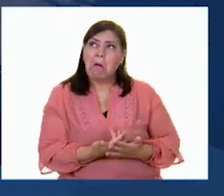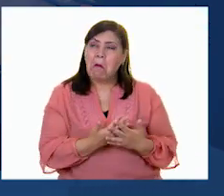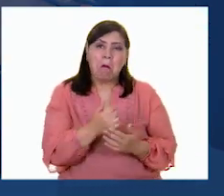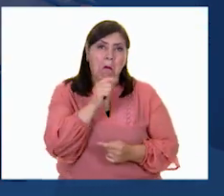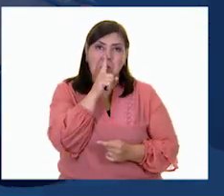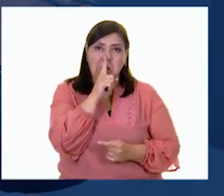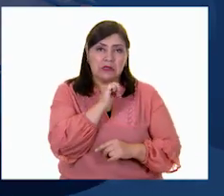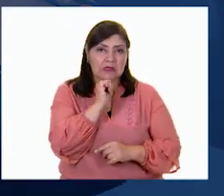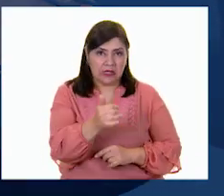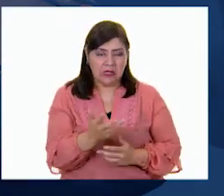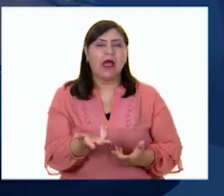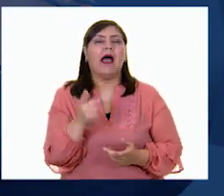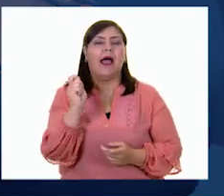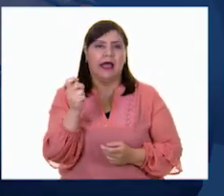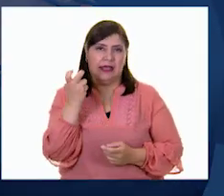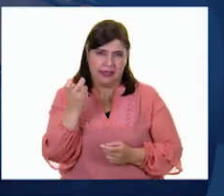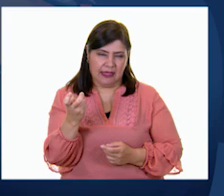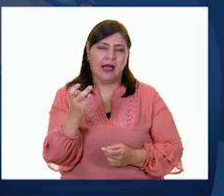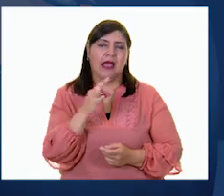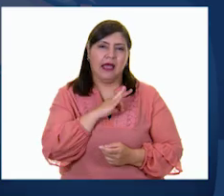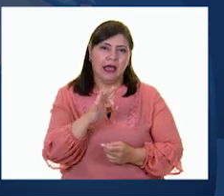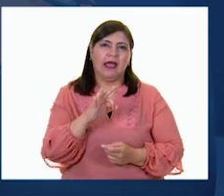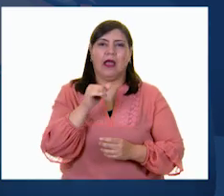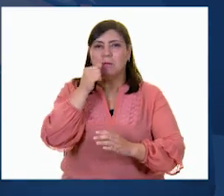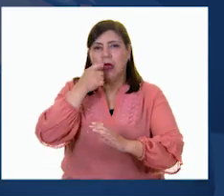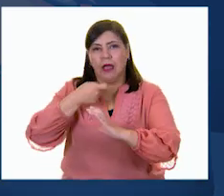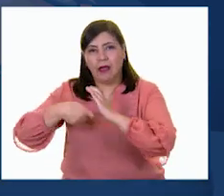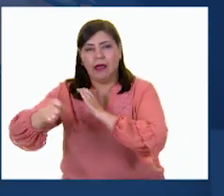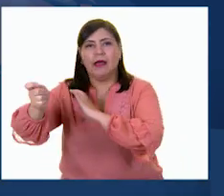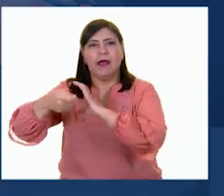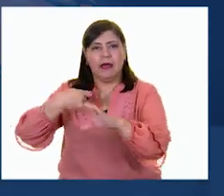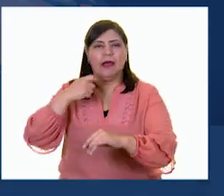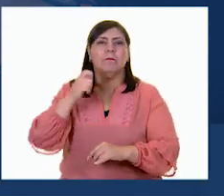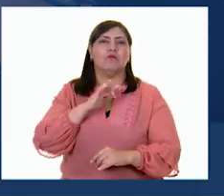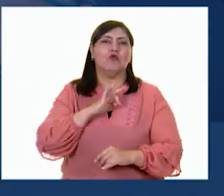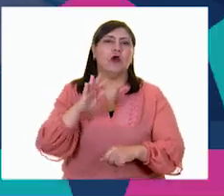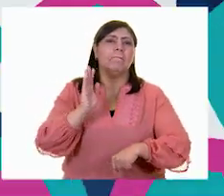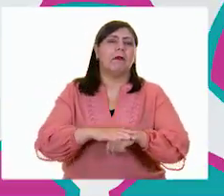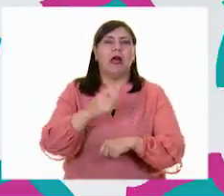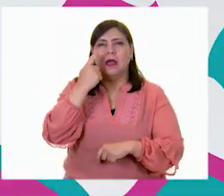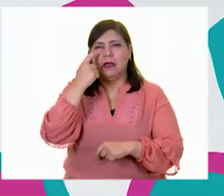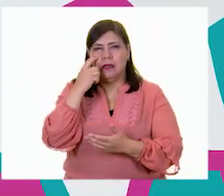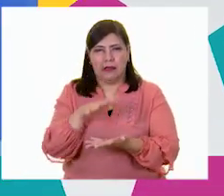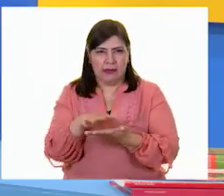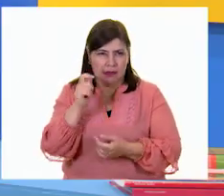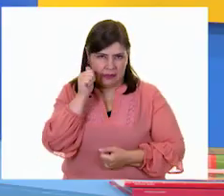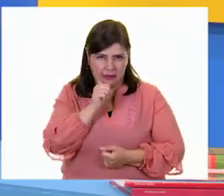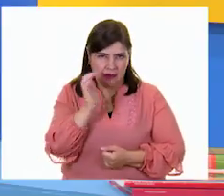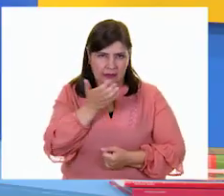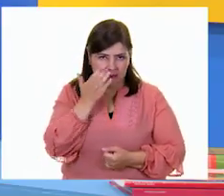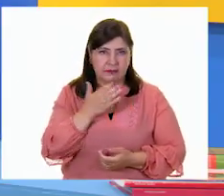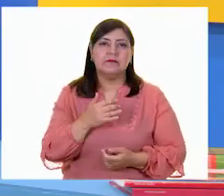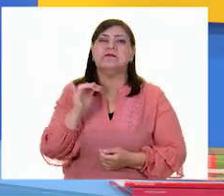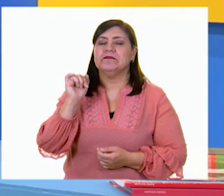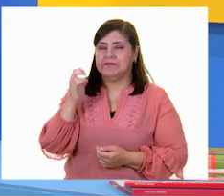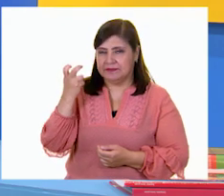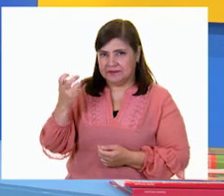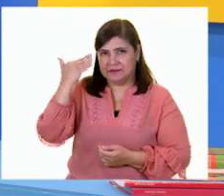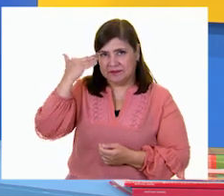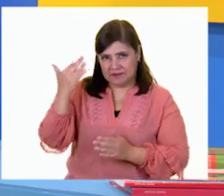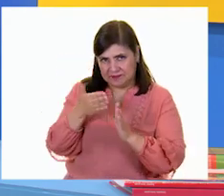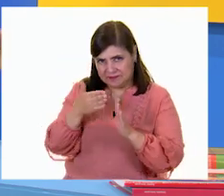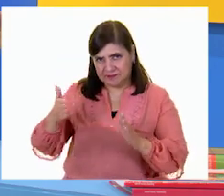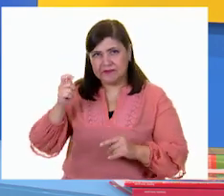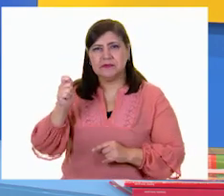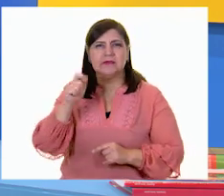gracias a esas frases podemos inferir que el correo postal era el medio de comunicación más común. Así era en esa época, María, y